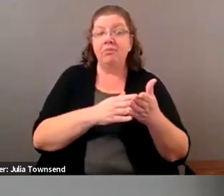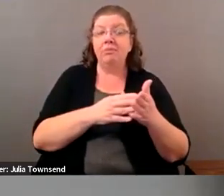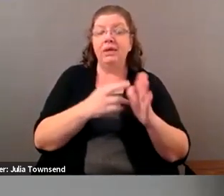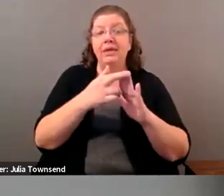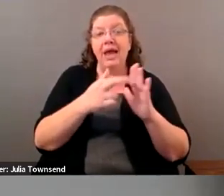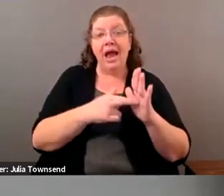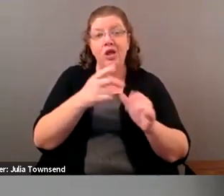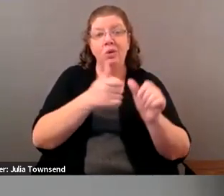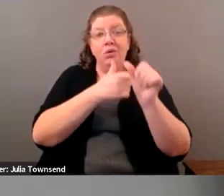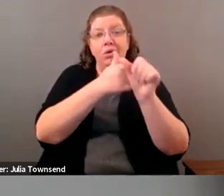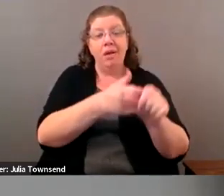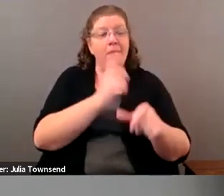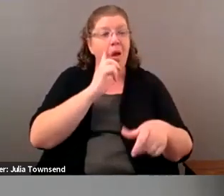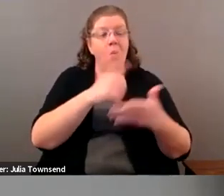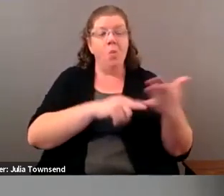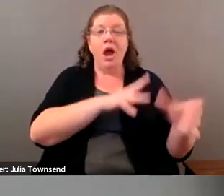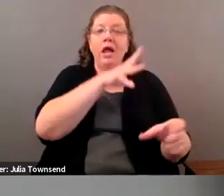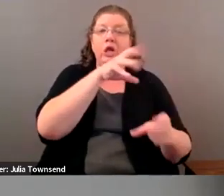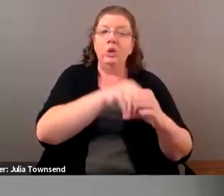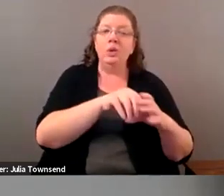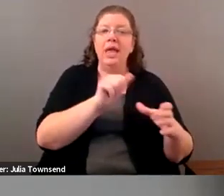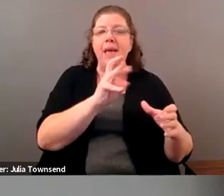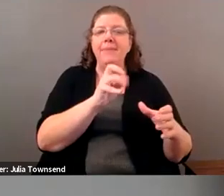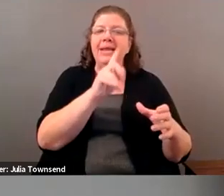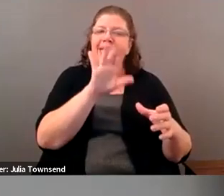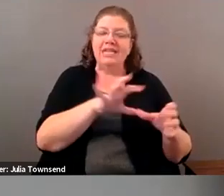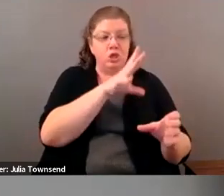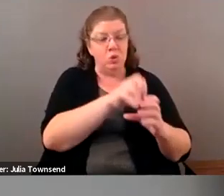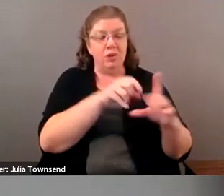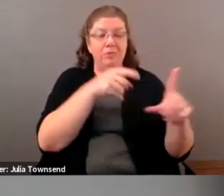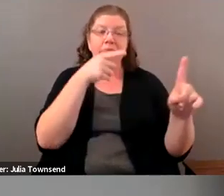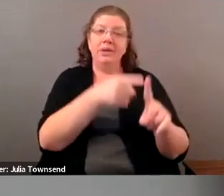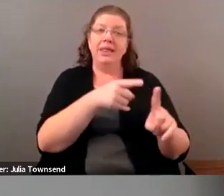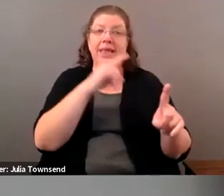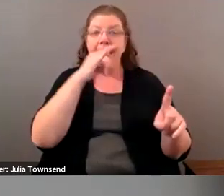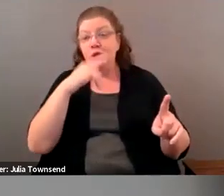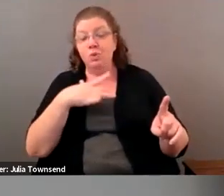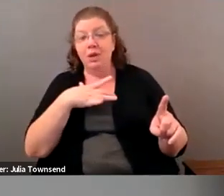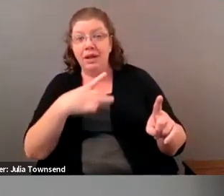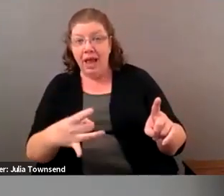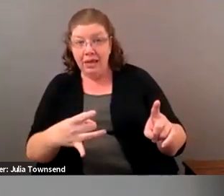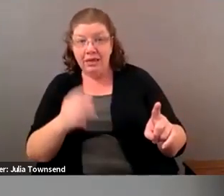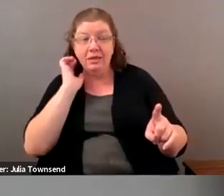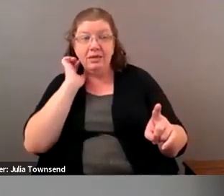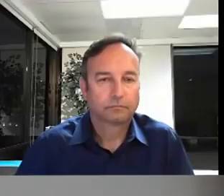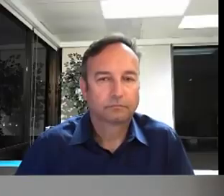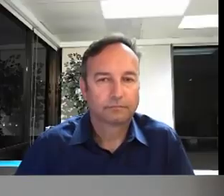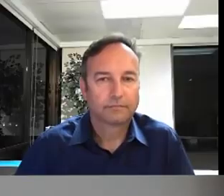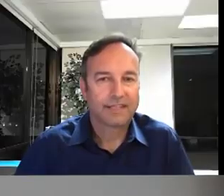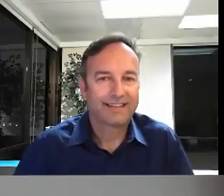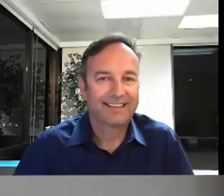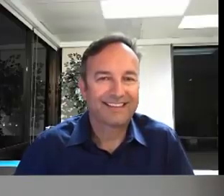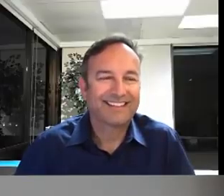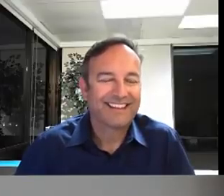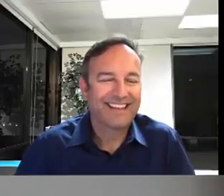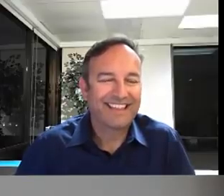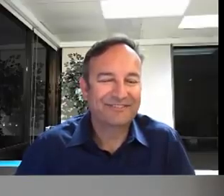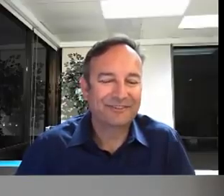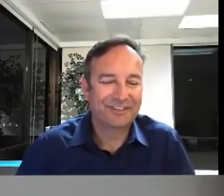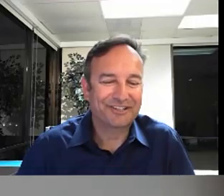niños por supuesto hay pautas que ustedes siguen en cuanto a lo que se ofrecen en esas unidades